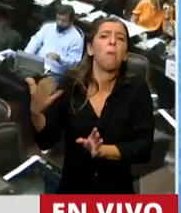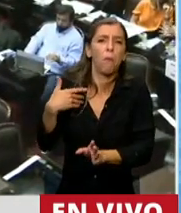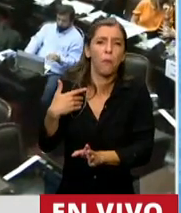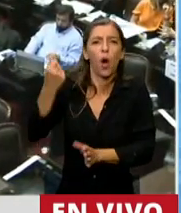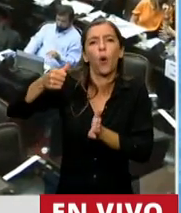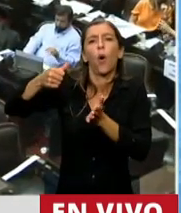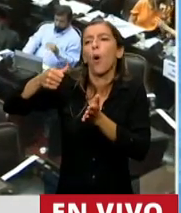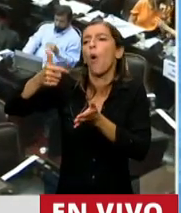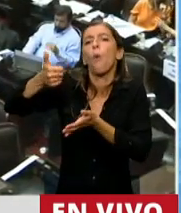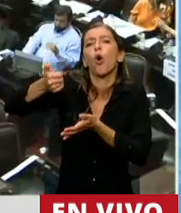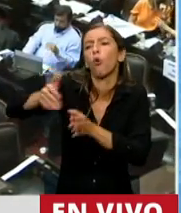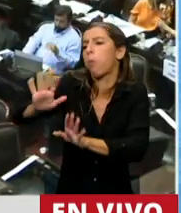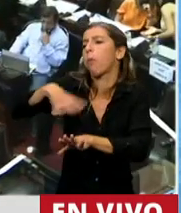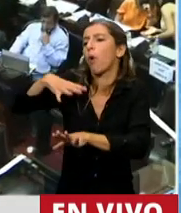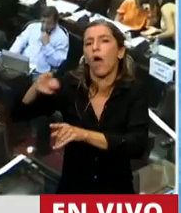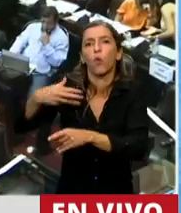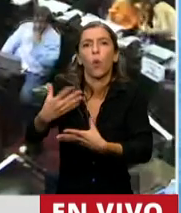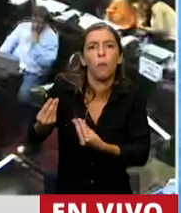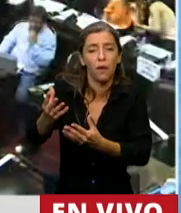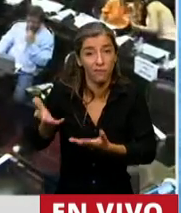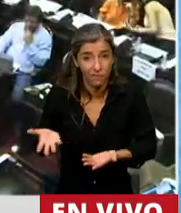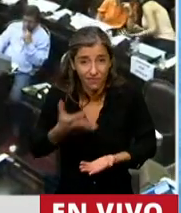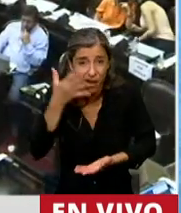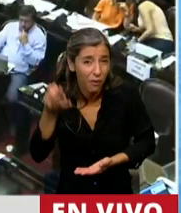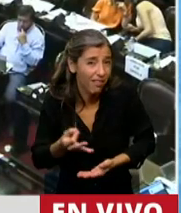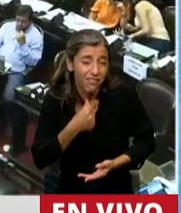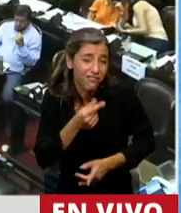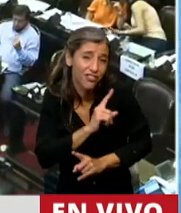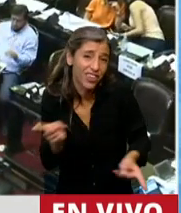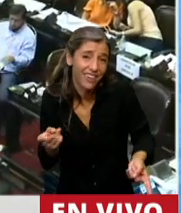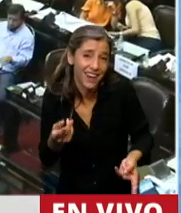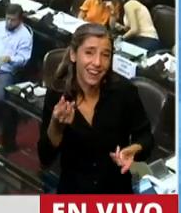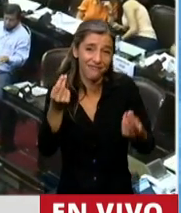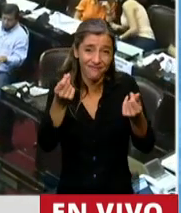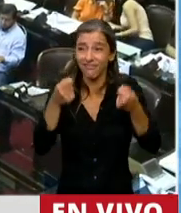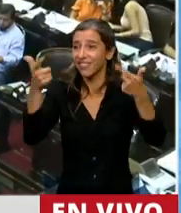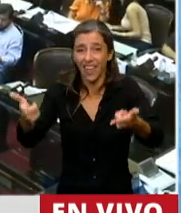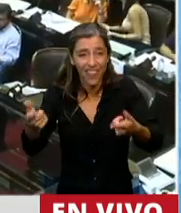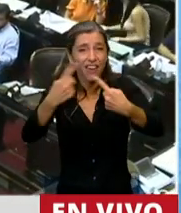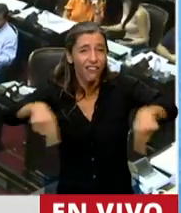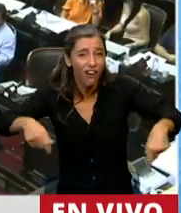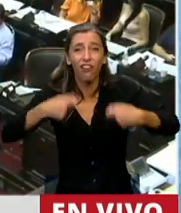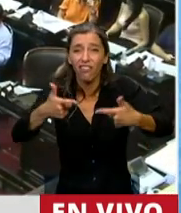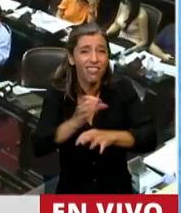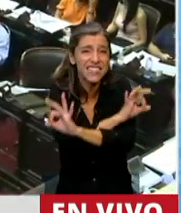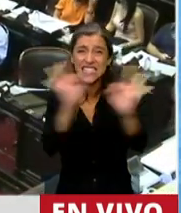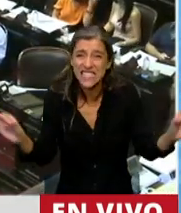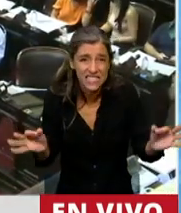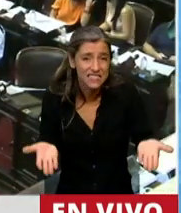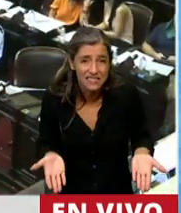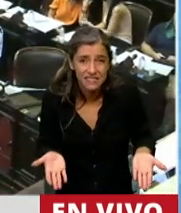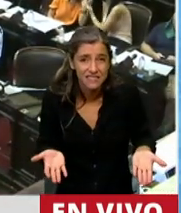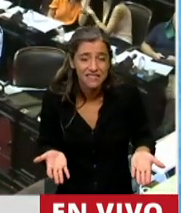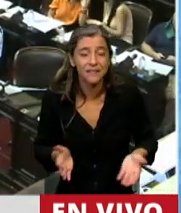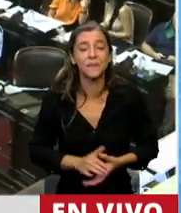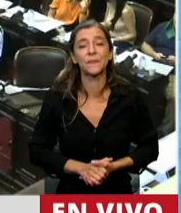mucho discurso, ¿no? Pero a la hora de la realidad no se hace cargo para poner todos los recursos necesarios. Y